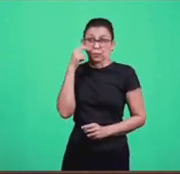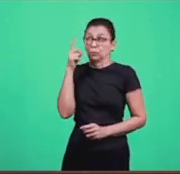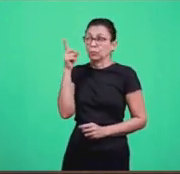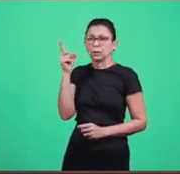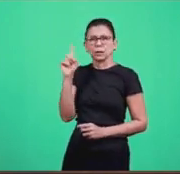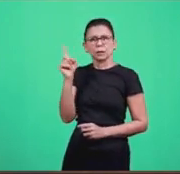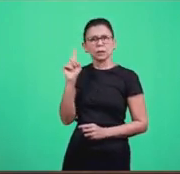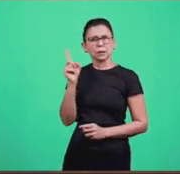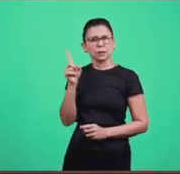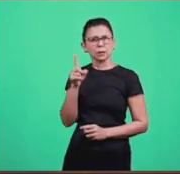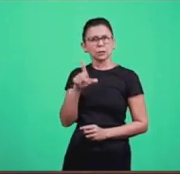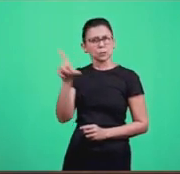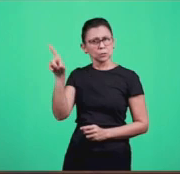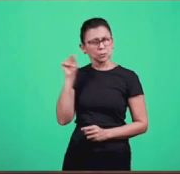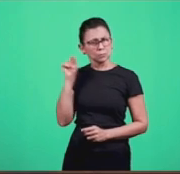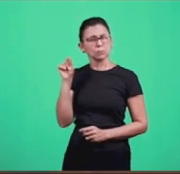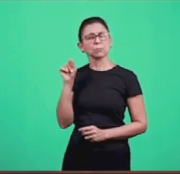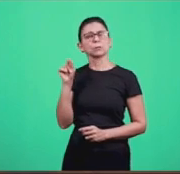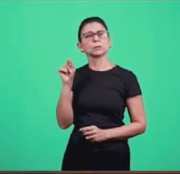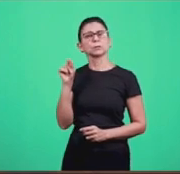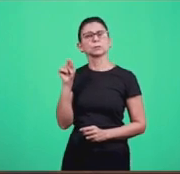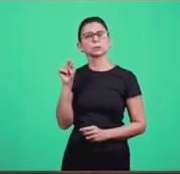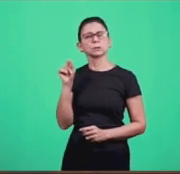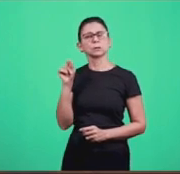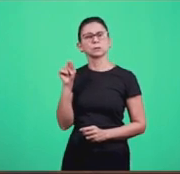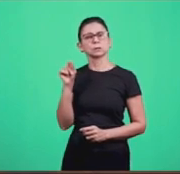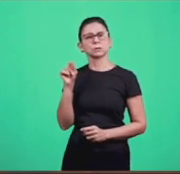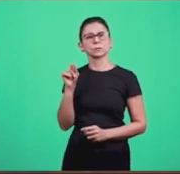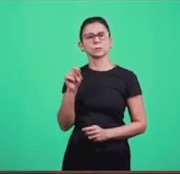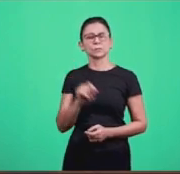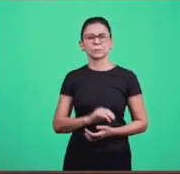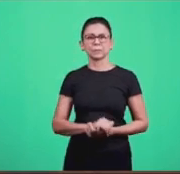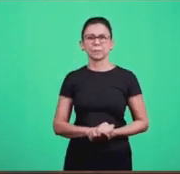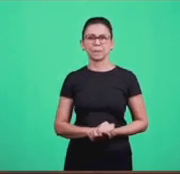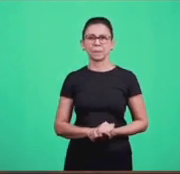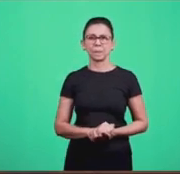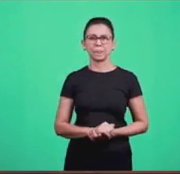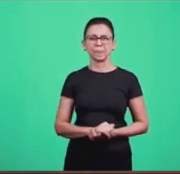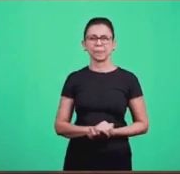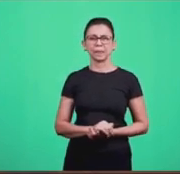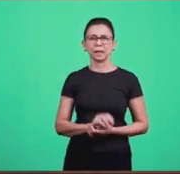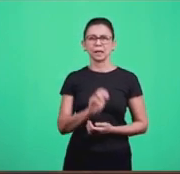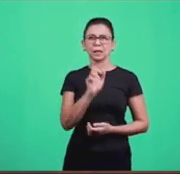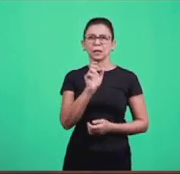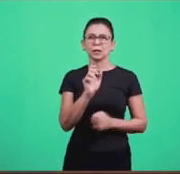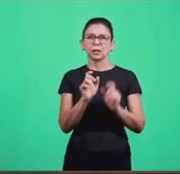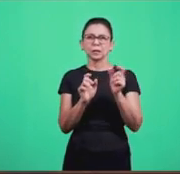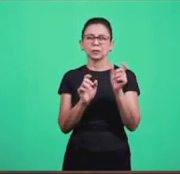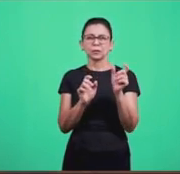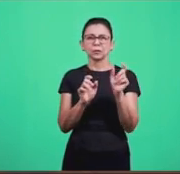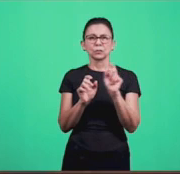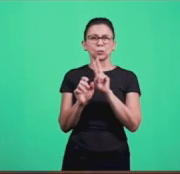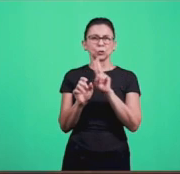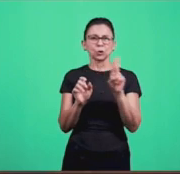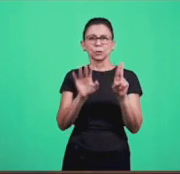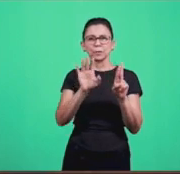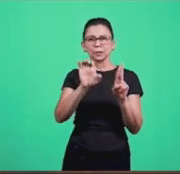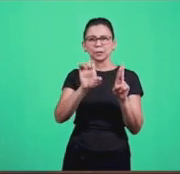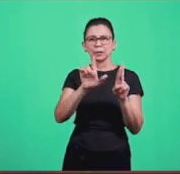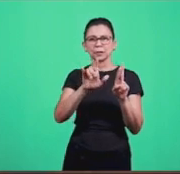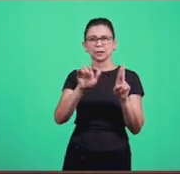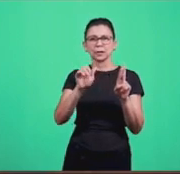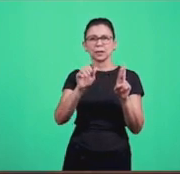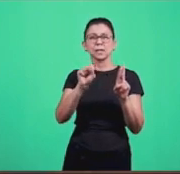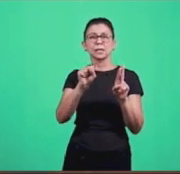poder, gracia. No te avergüences del nombre del Señor. Tienes que ser definido. El nombre de Elías quiere decir: